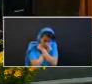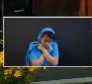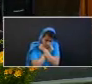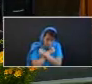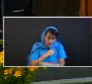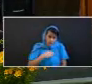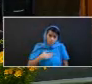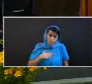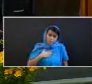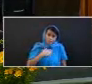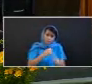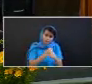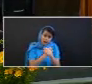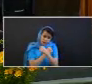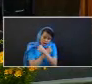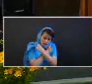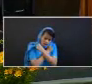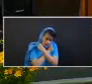mi amado